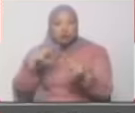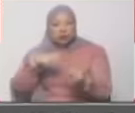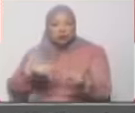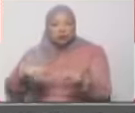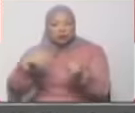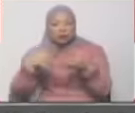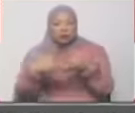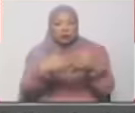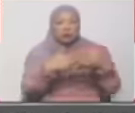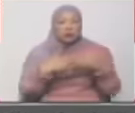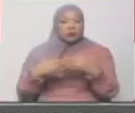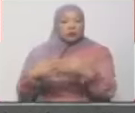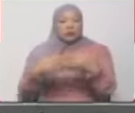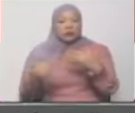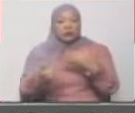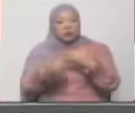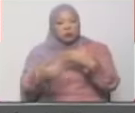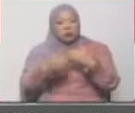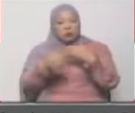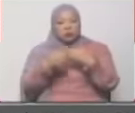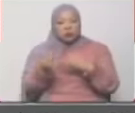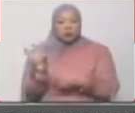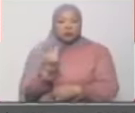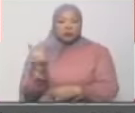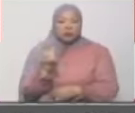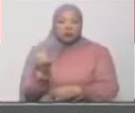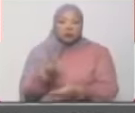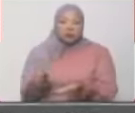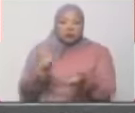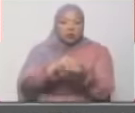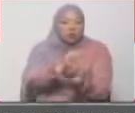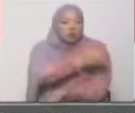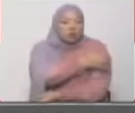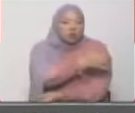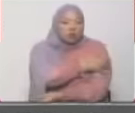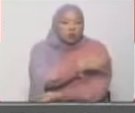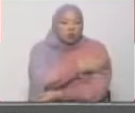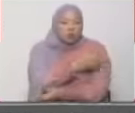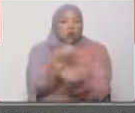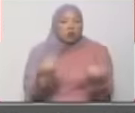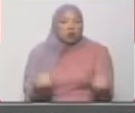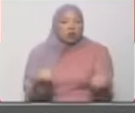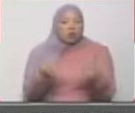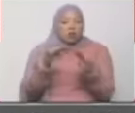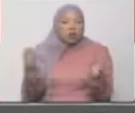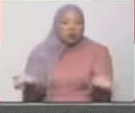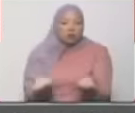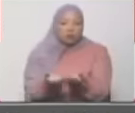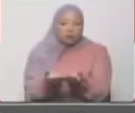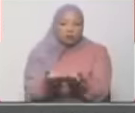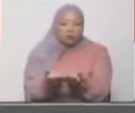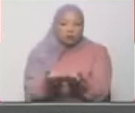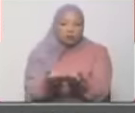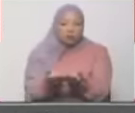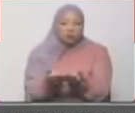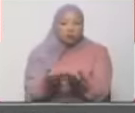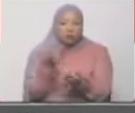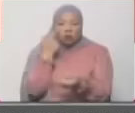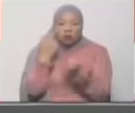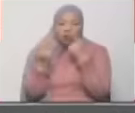del imperio gringo y el rebrote del fascismo aquí y en el mundo. Lo hemos